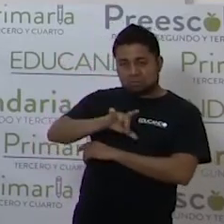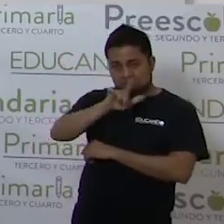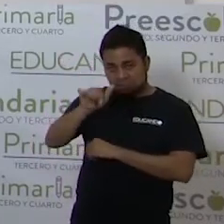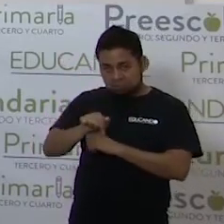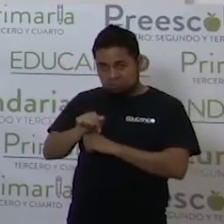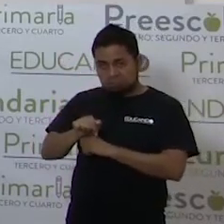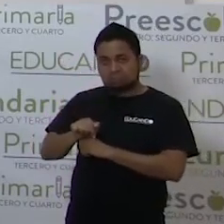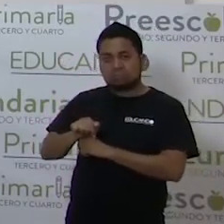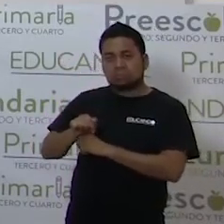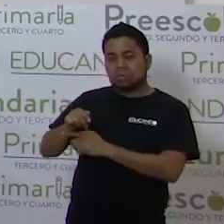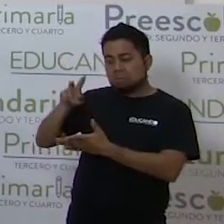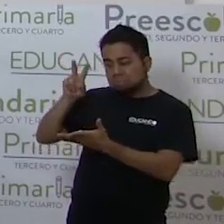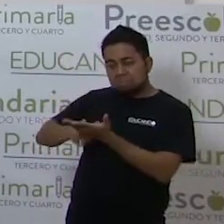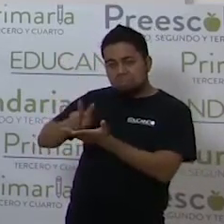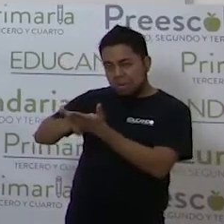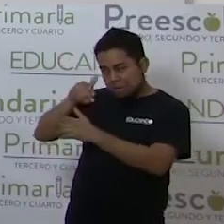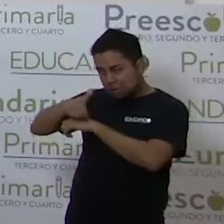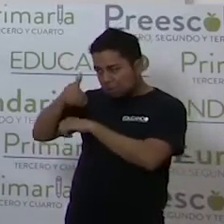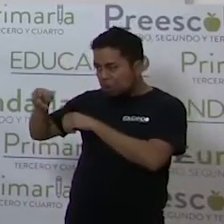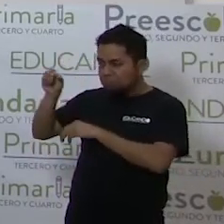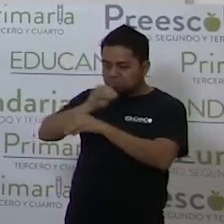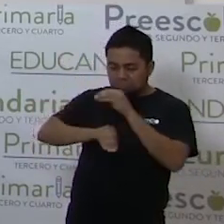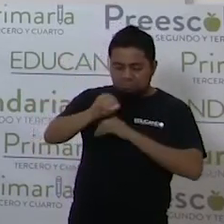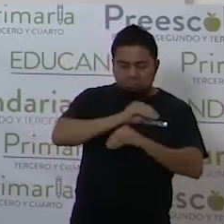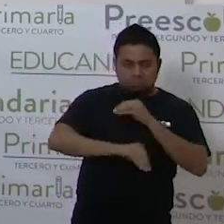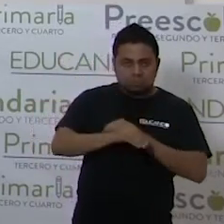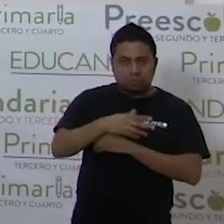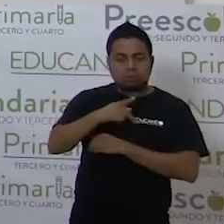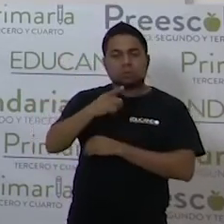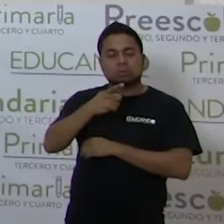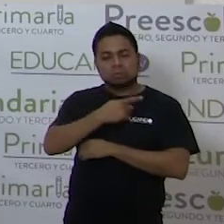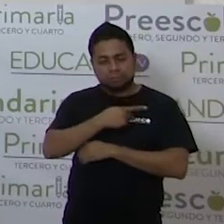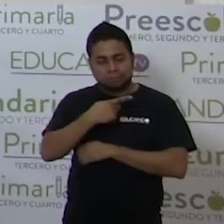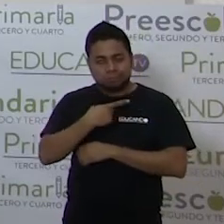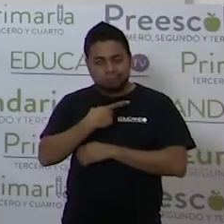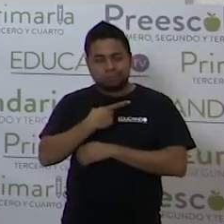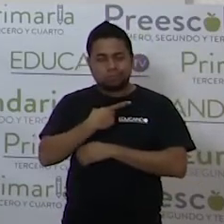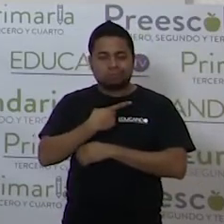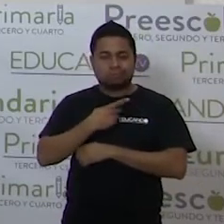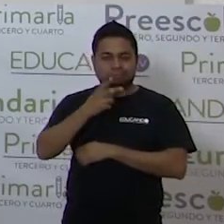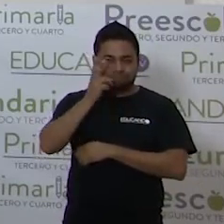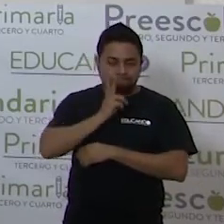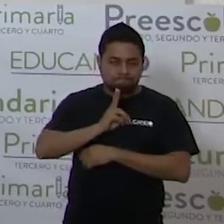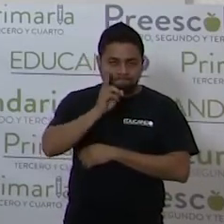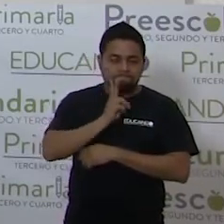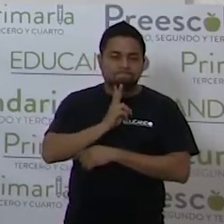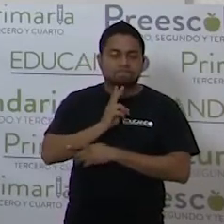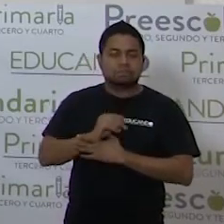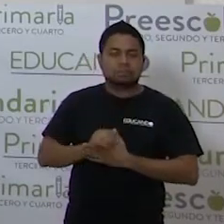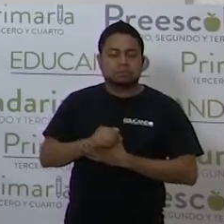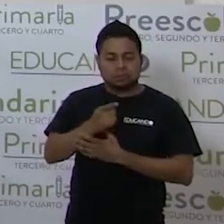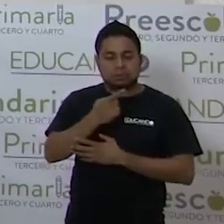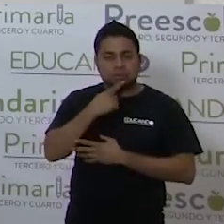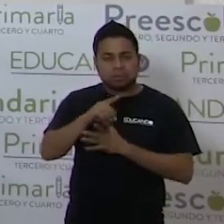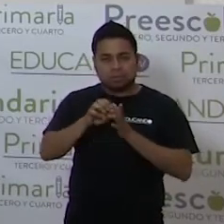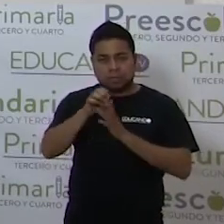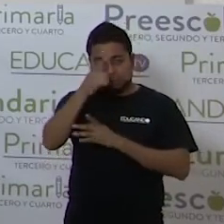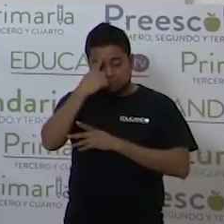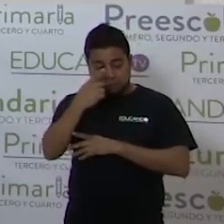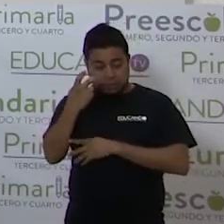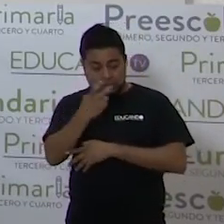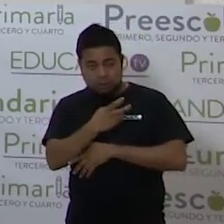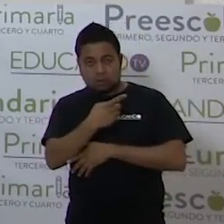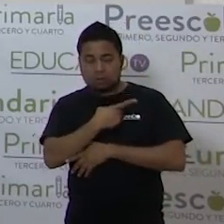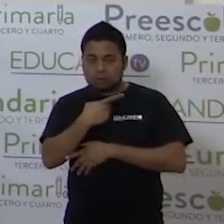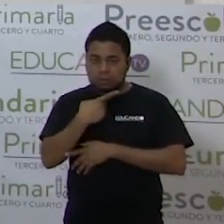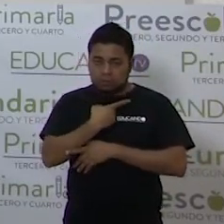para comprobar nuestra igualdad pero todo tiene una razón y la propia de la igualdad nos dice que para que lleguemos a esto tenemos